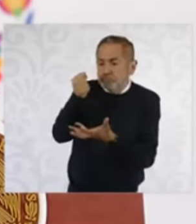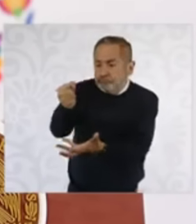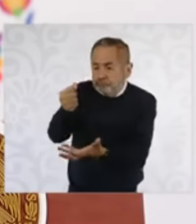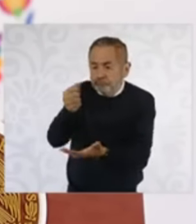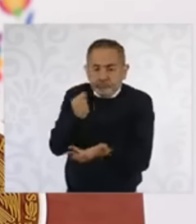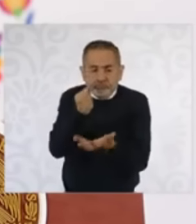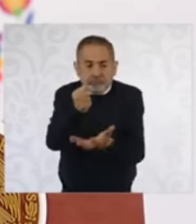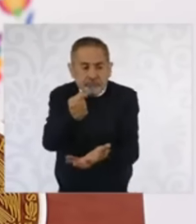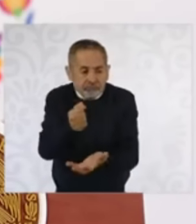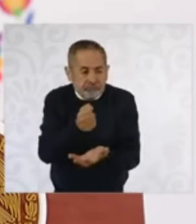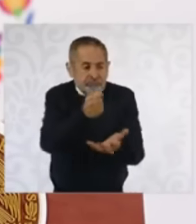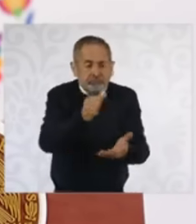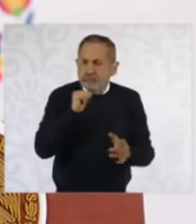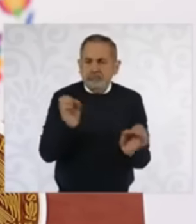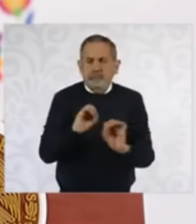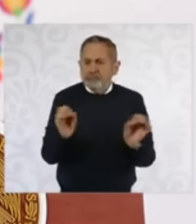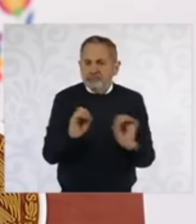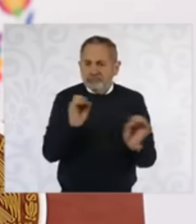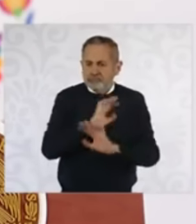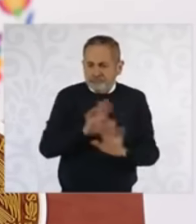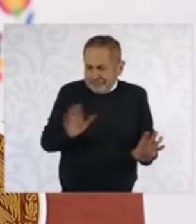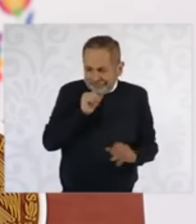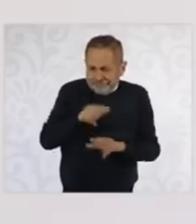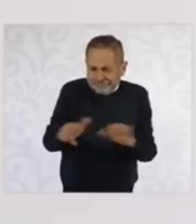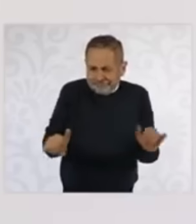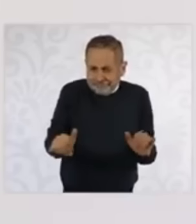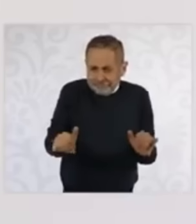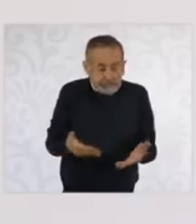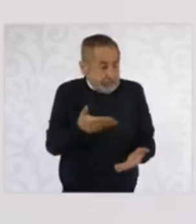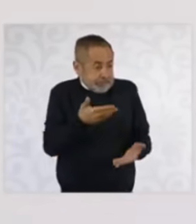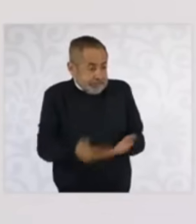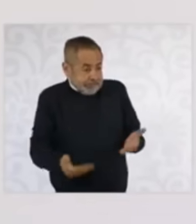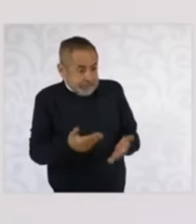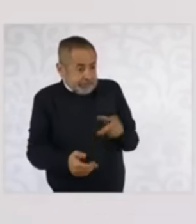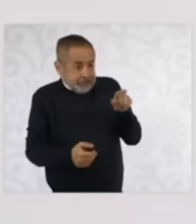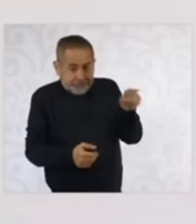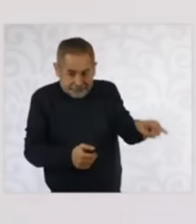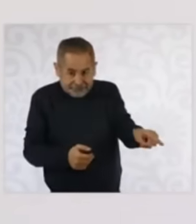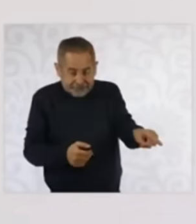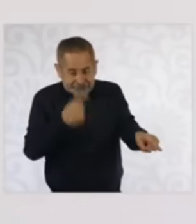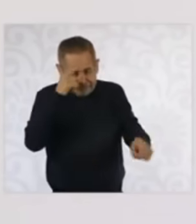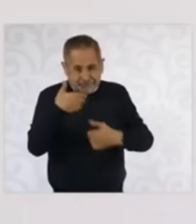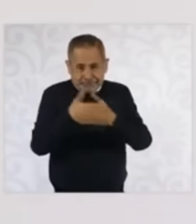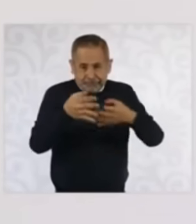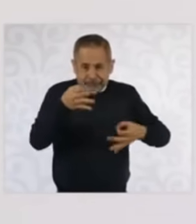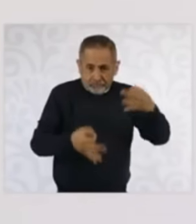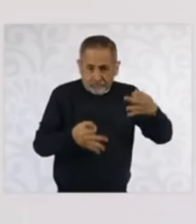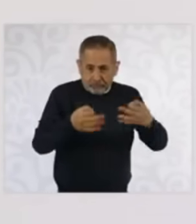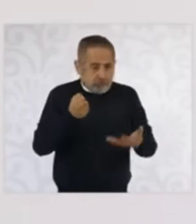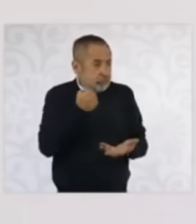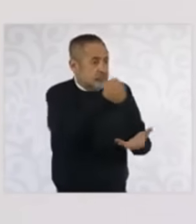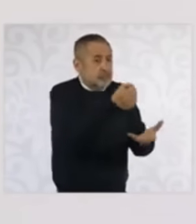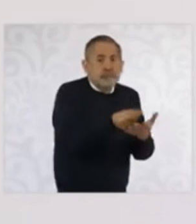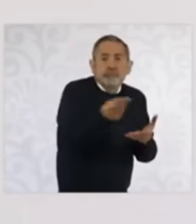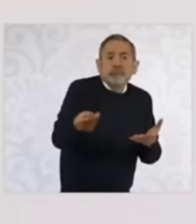electorales porque no hay financiamiento para la campaña de eh jueces